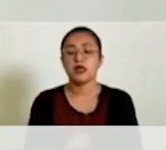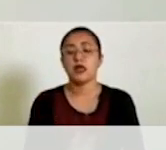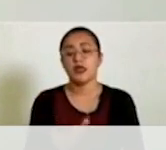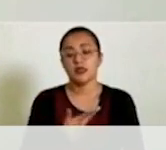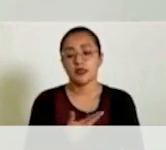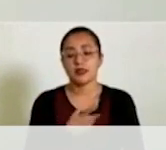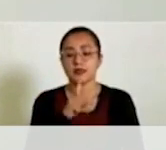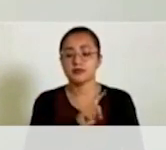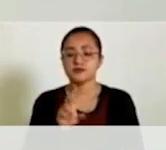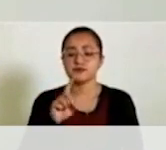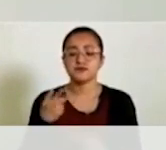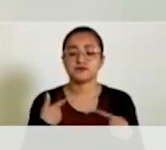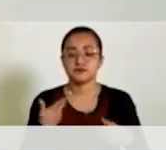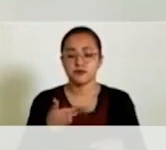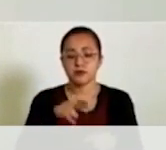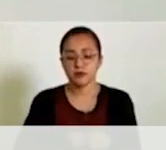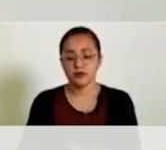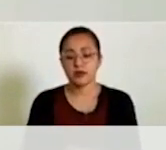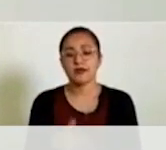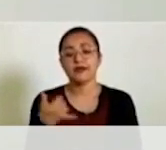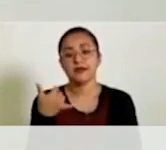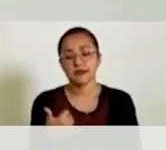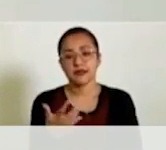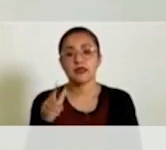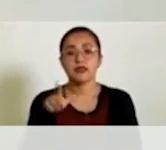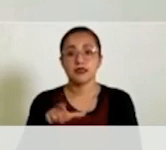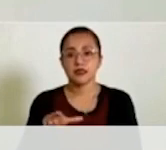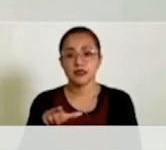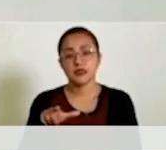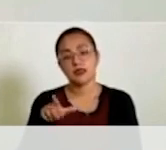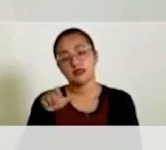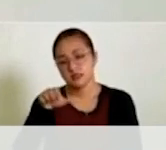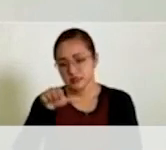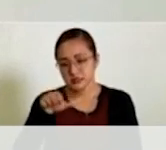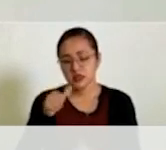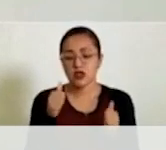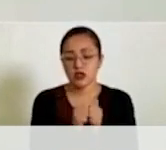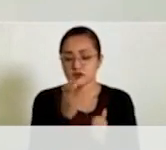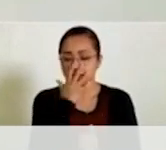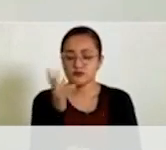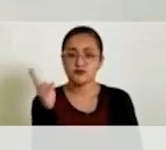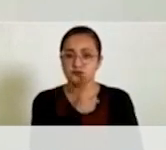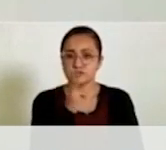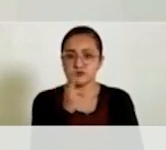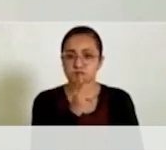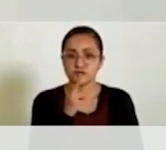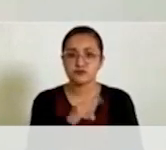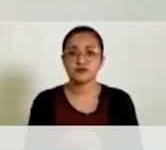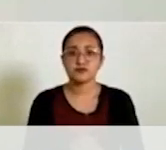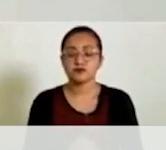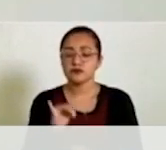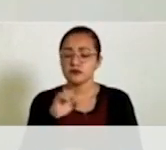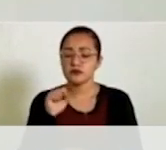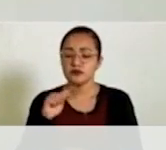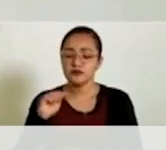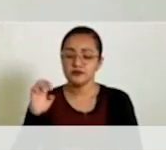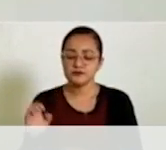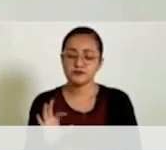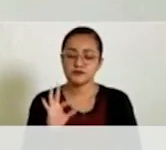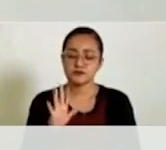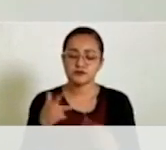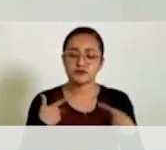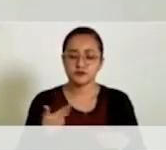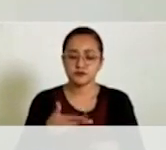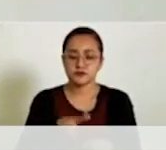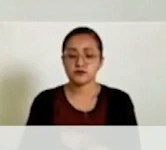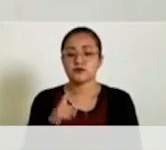hay 130 pacientes y 16 que requieren ventilación asistida. El ISSSTE, 45